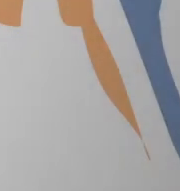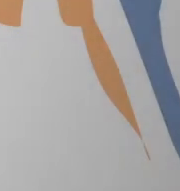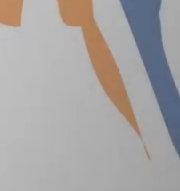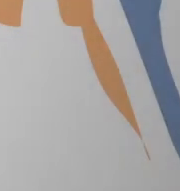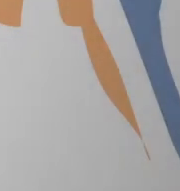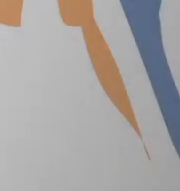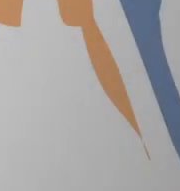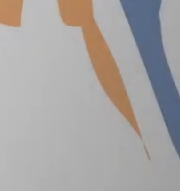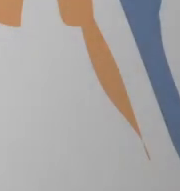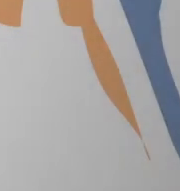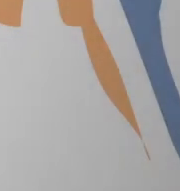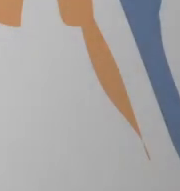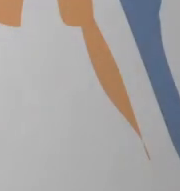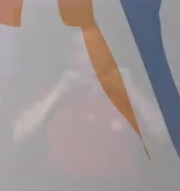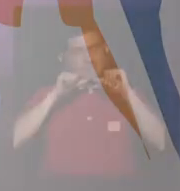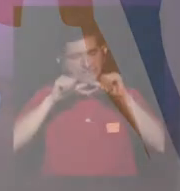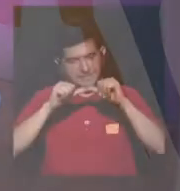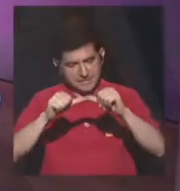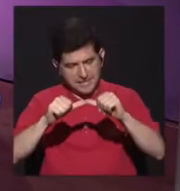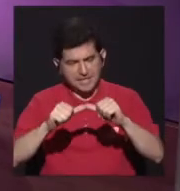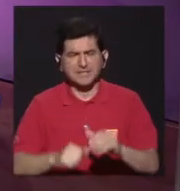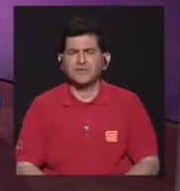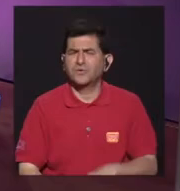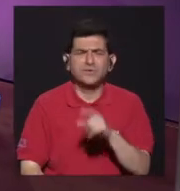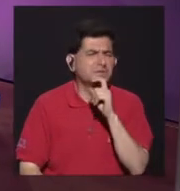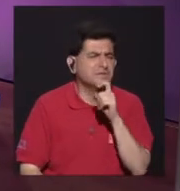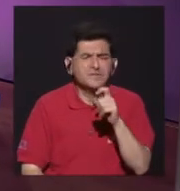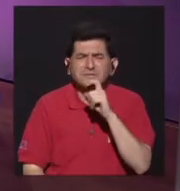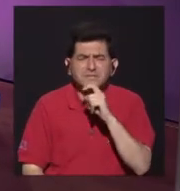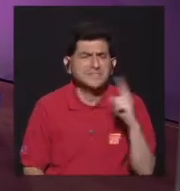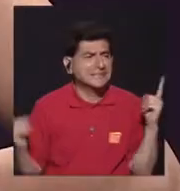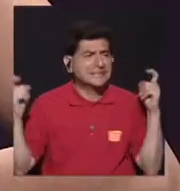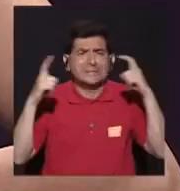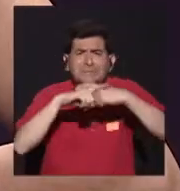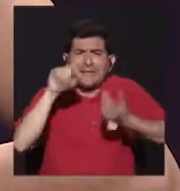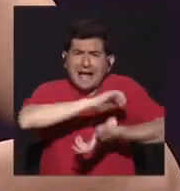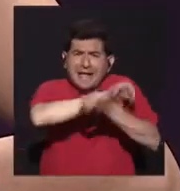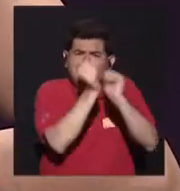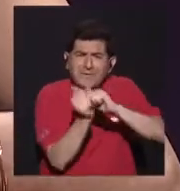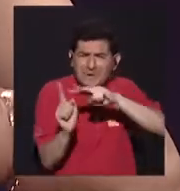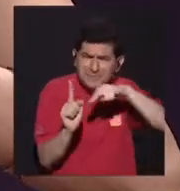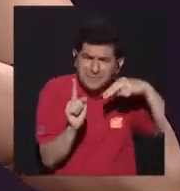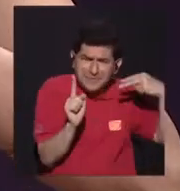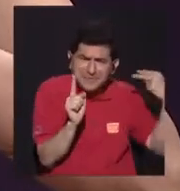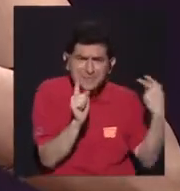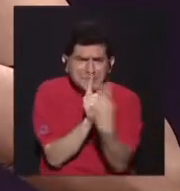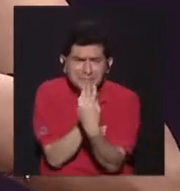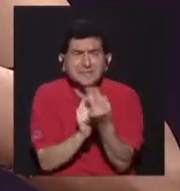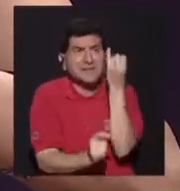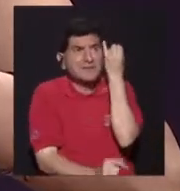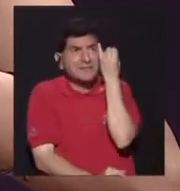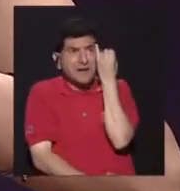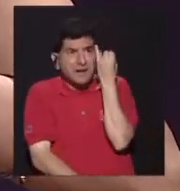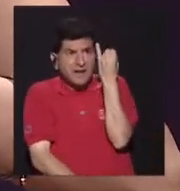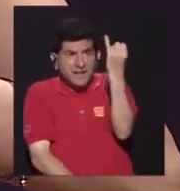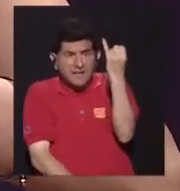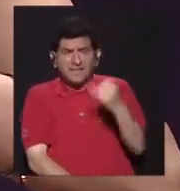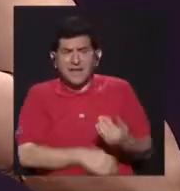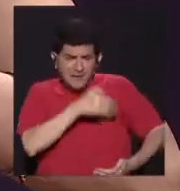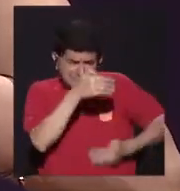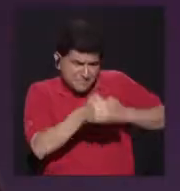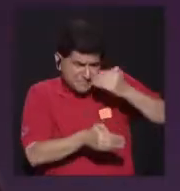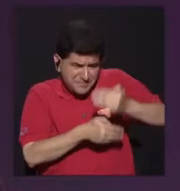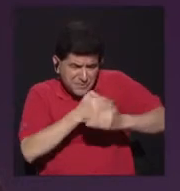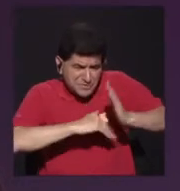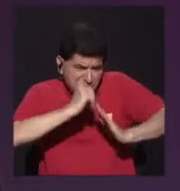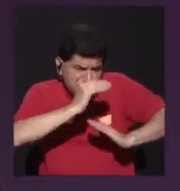Como les decía, continuando, ¿qué tan difícil y complicado es cambiar esa perspectiva del concepto de este proceso, de